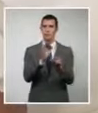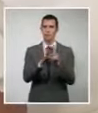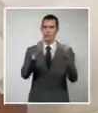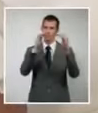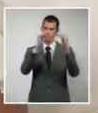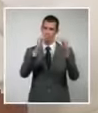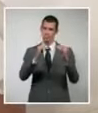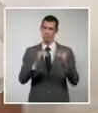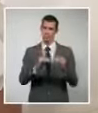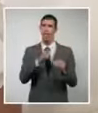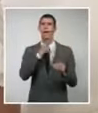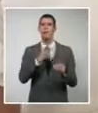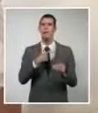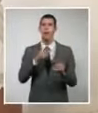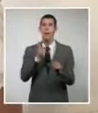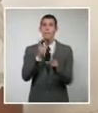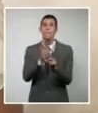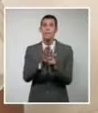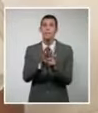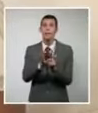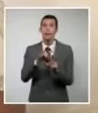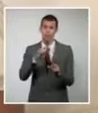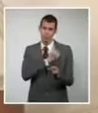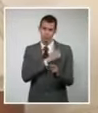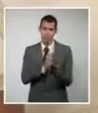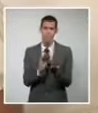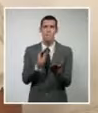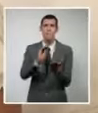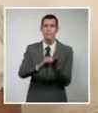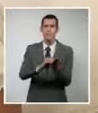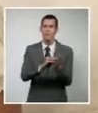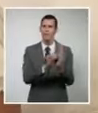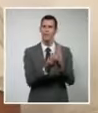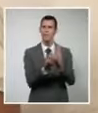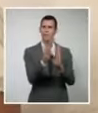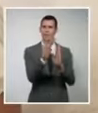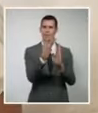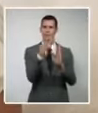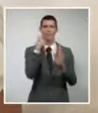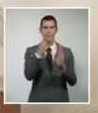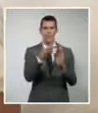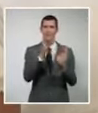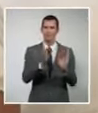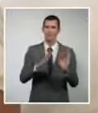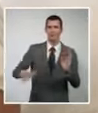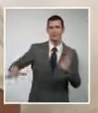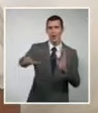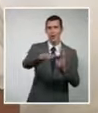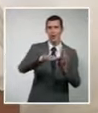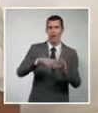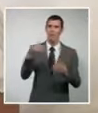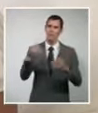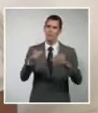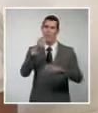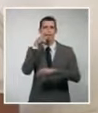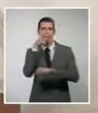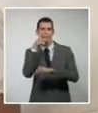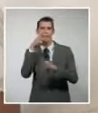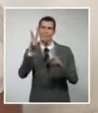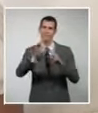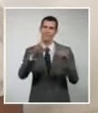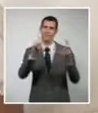en función de la teleclase, y ahí, a partir de lo que informe la teleprofesora, pues